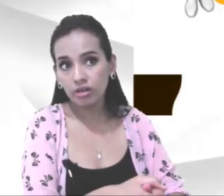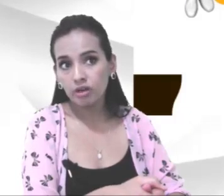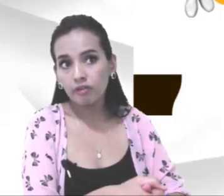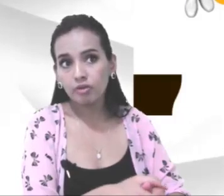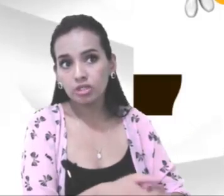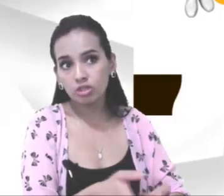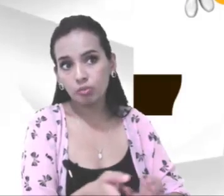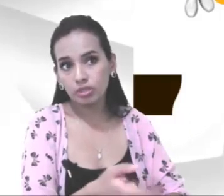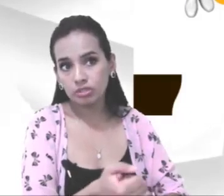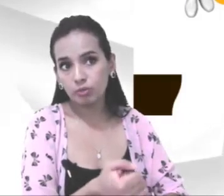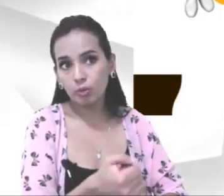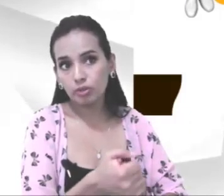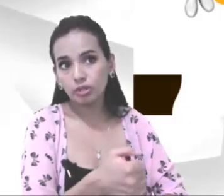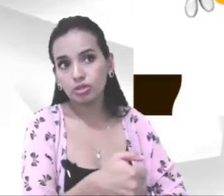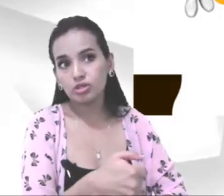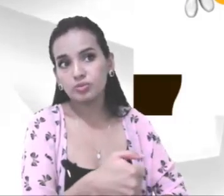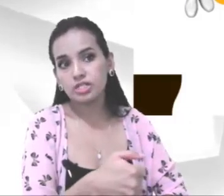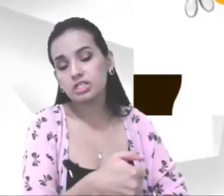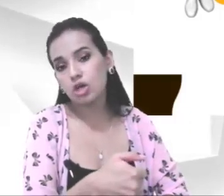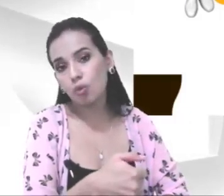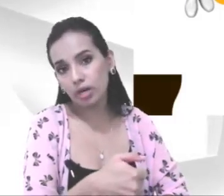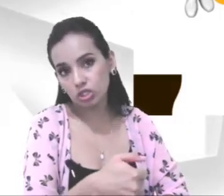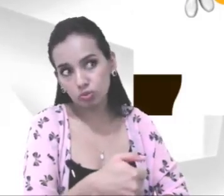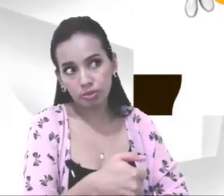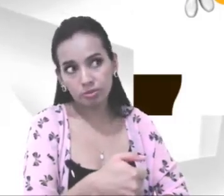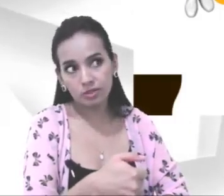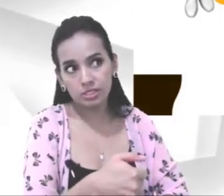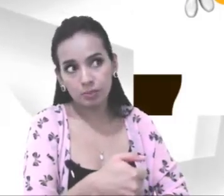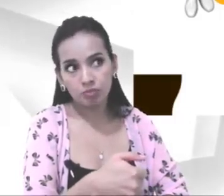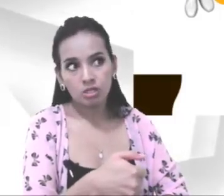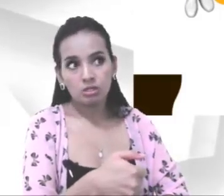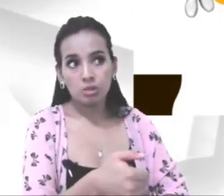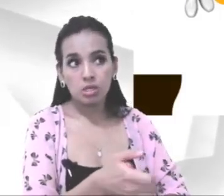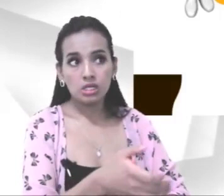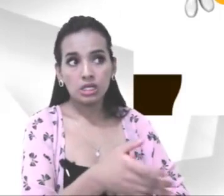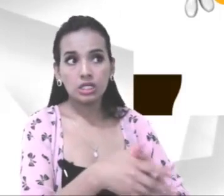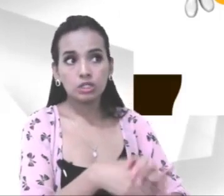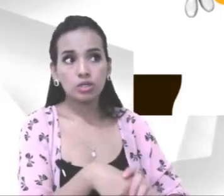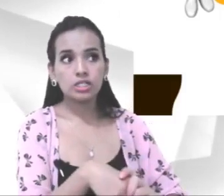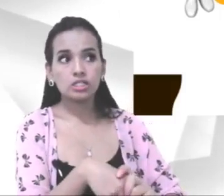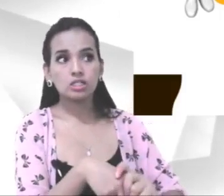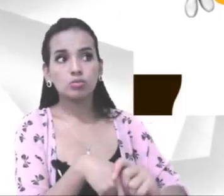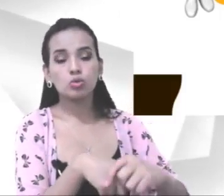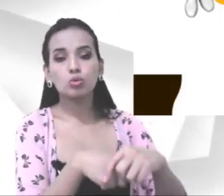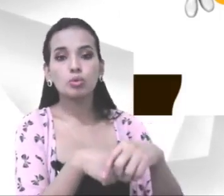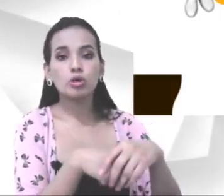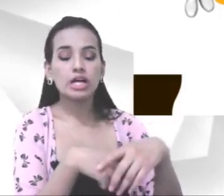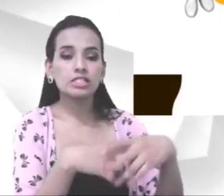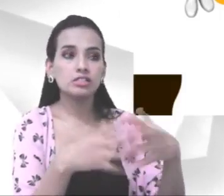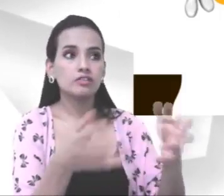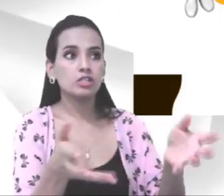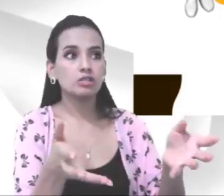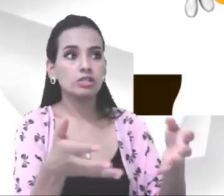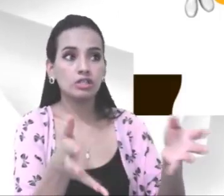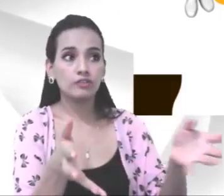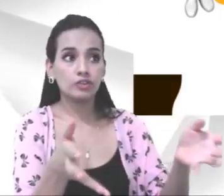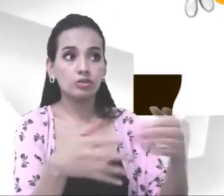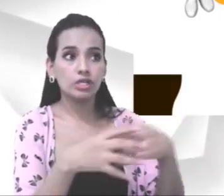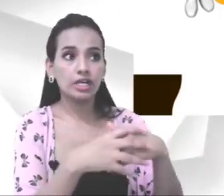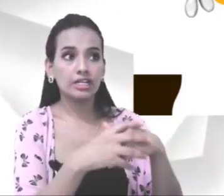natural favorece con comportamientos especializados para la súper también en la naturaleza tenemos un número casi